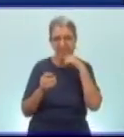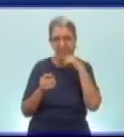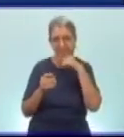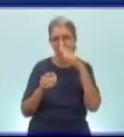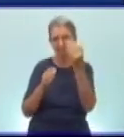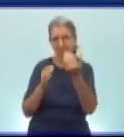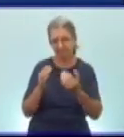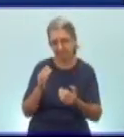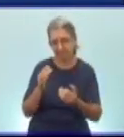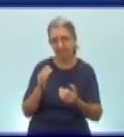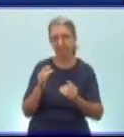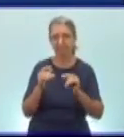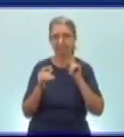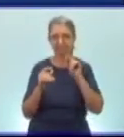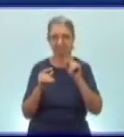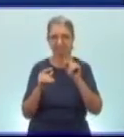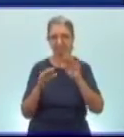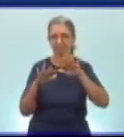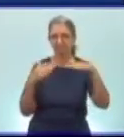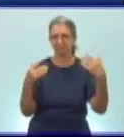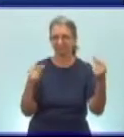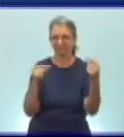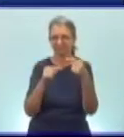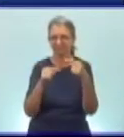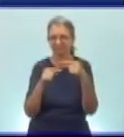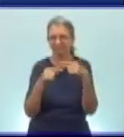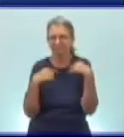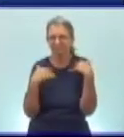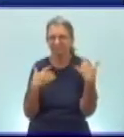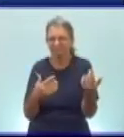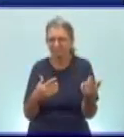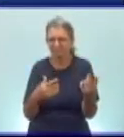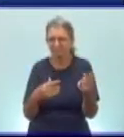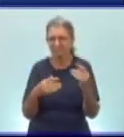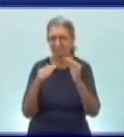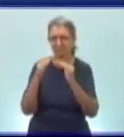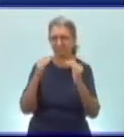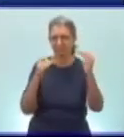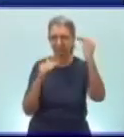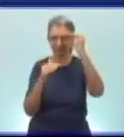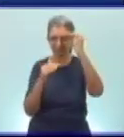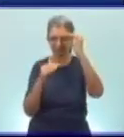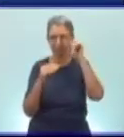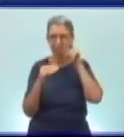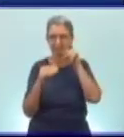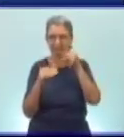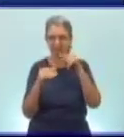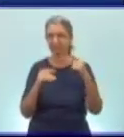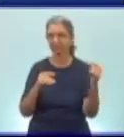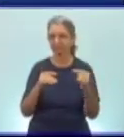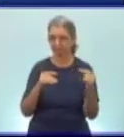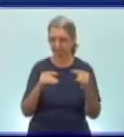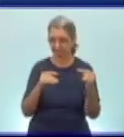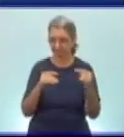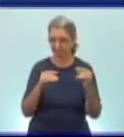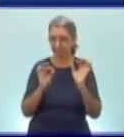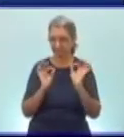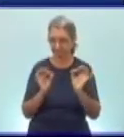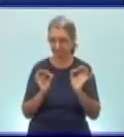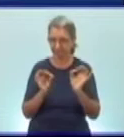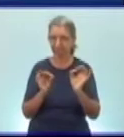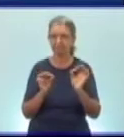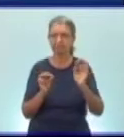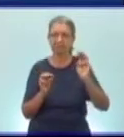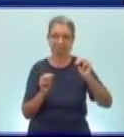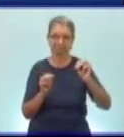sistema, y sería igual a, como está en sentido contrario su proyección a ese X, es por ello que tiene un signo menos delante. Igual el